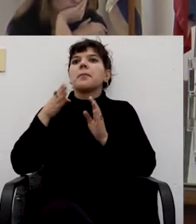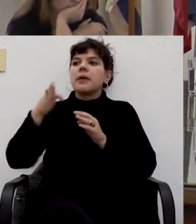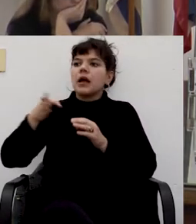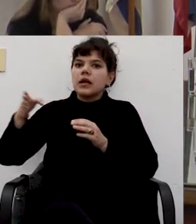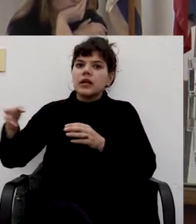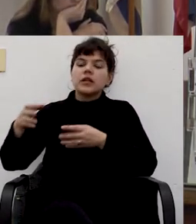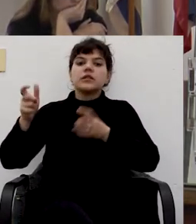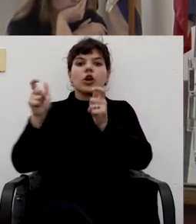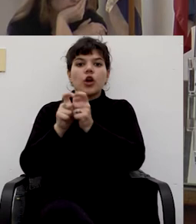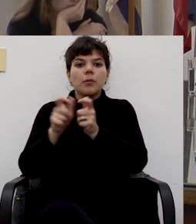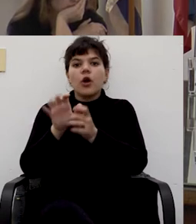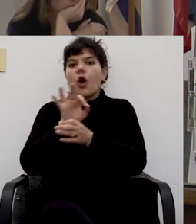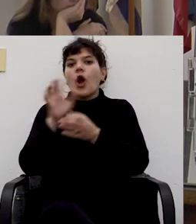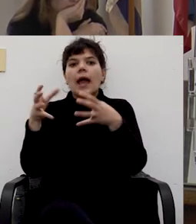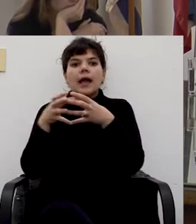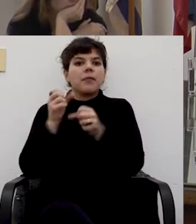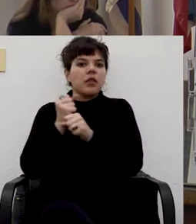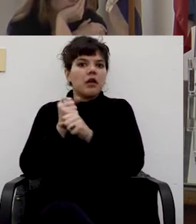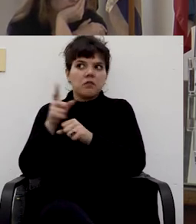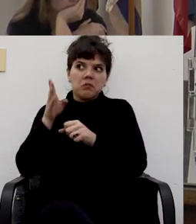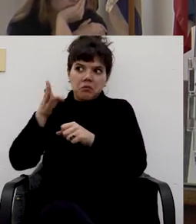que integran. Y